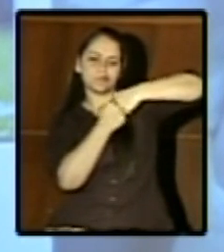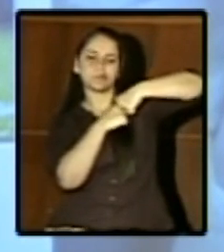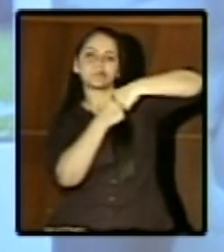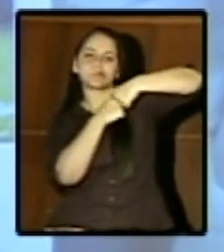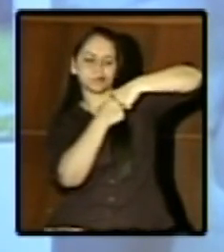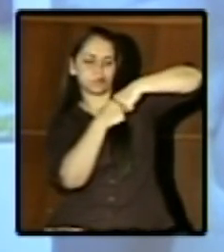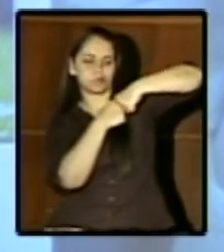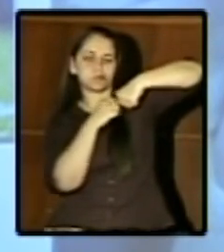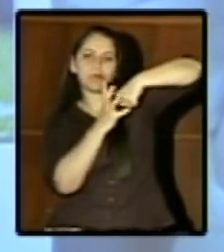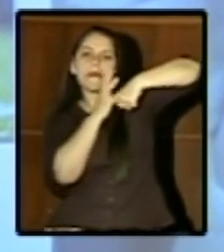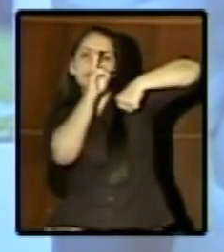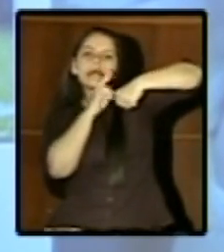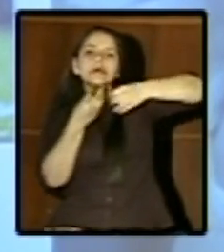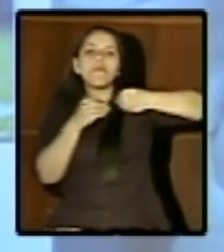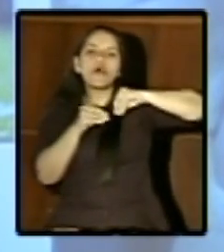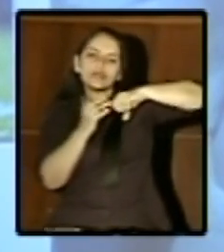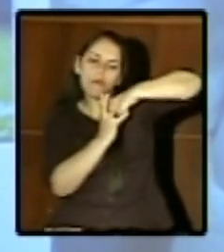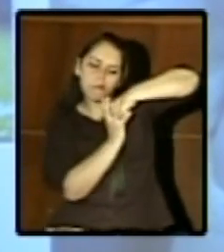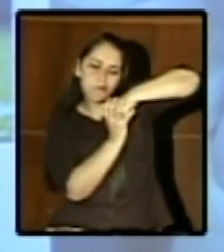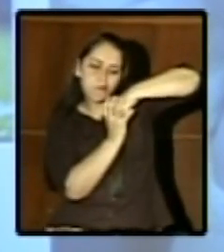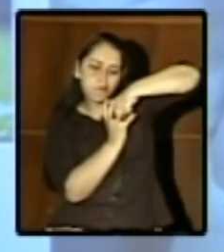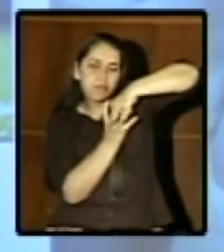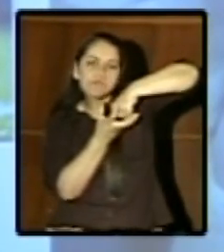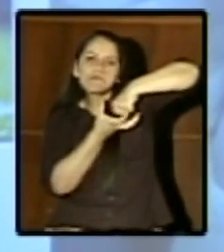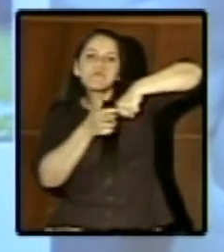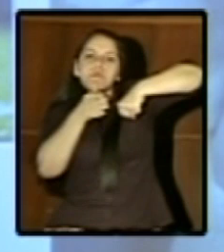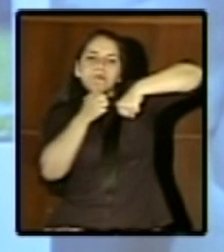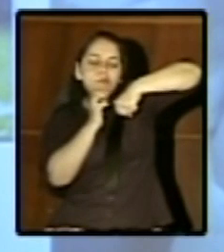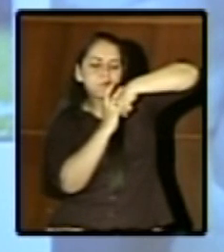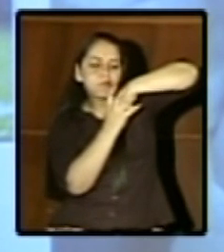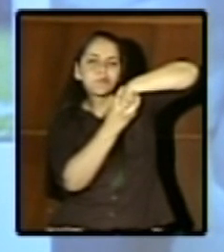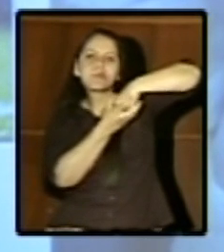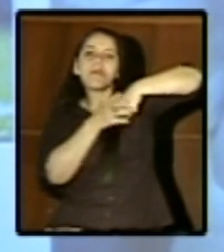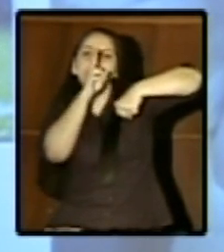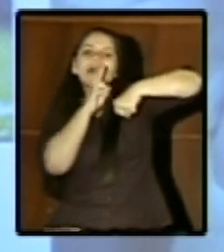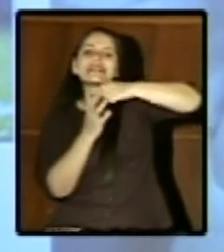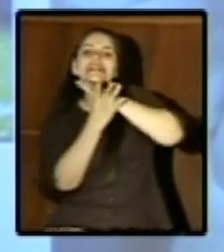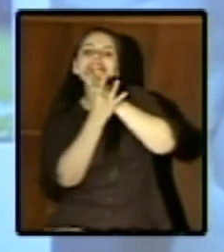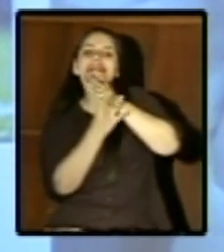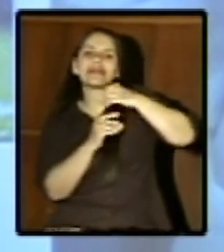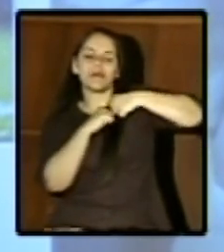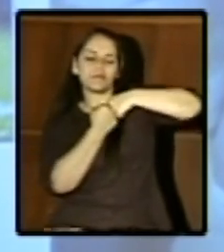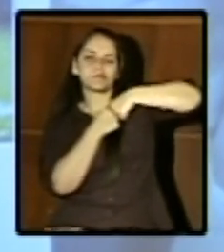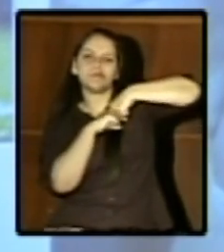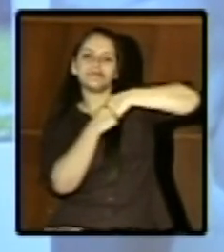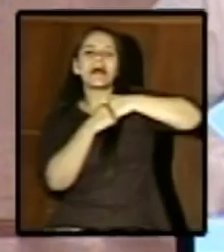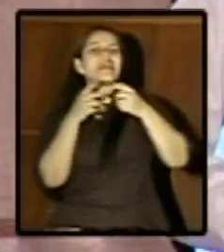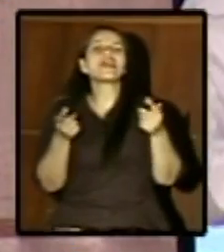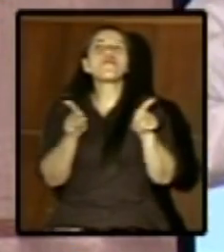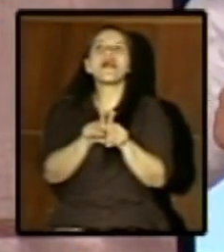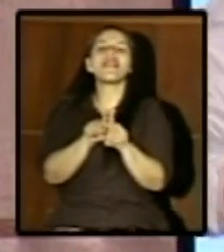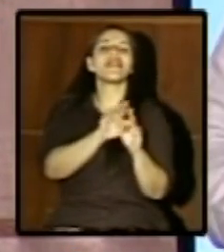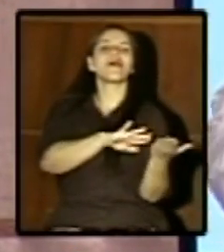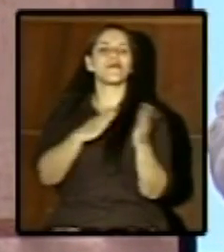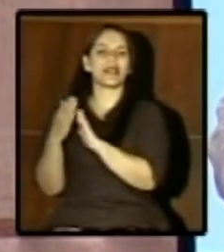una bolsa. En esa bolsita todos tenemos líquido articular, y ese líquido articular es un lubricante. Háganse de cuenta pues en un motor que uno tiene